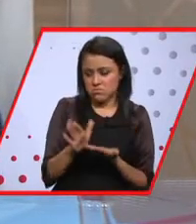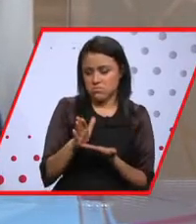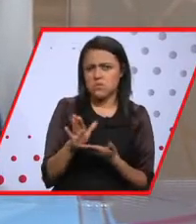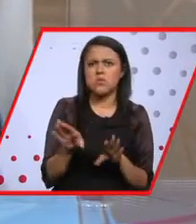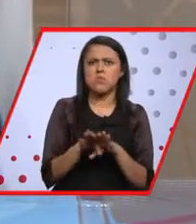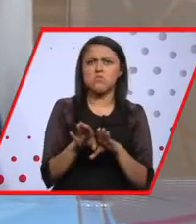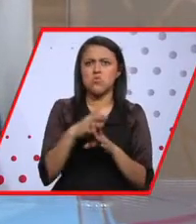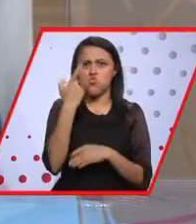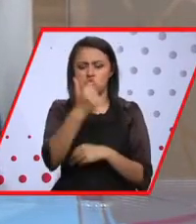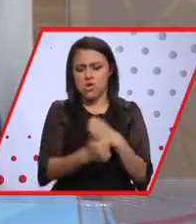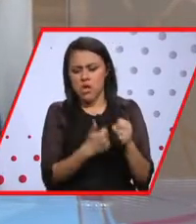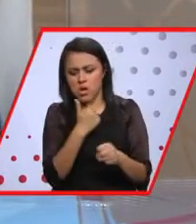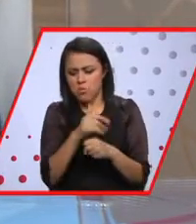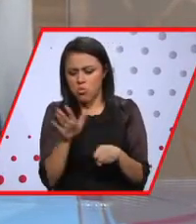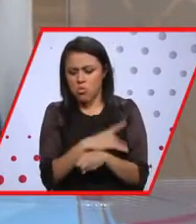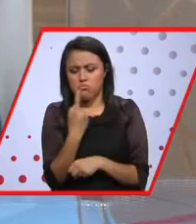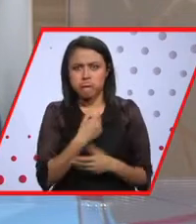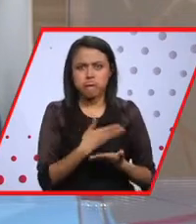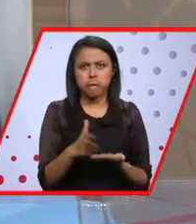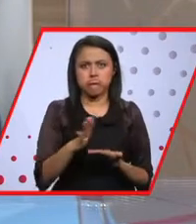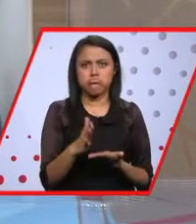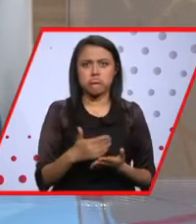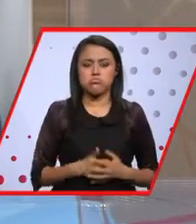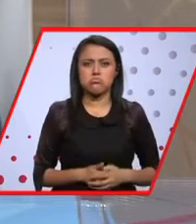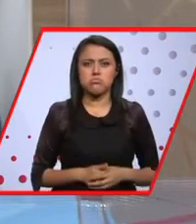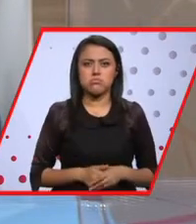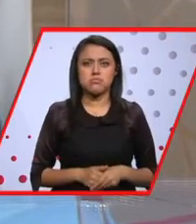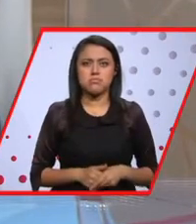año, ¿por qué los quieren echar?